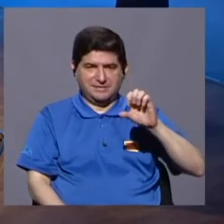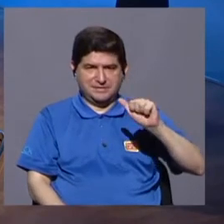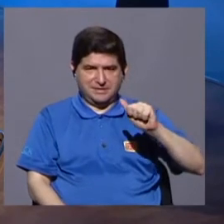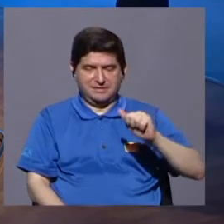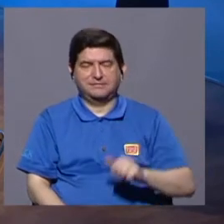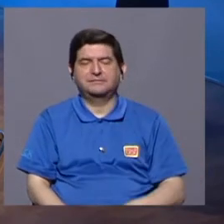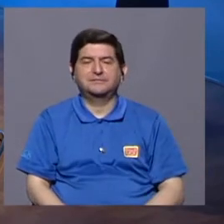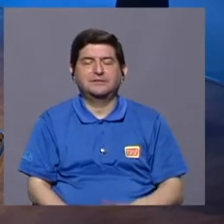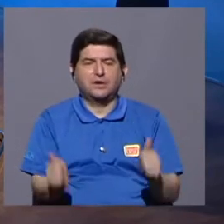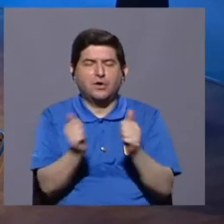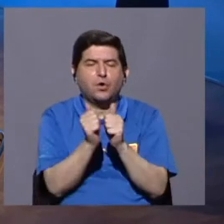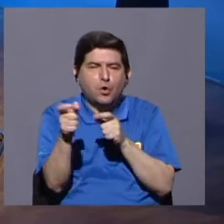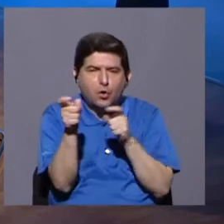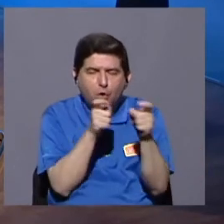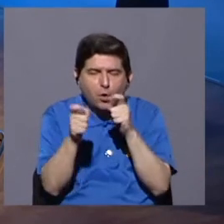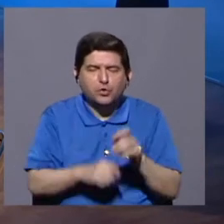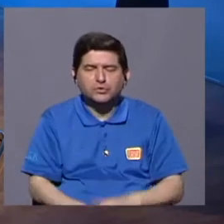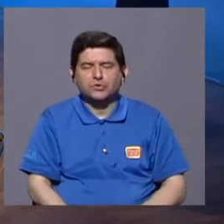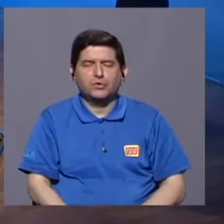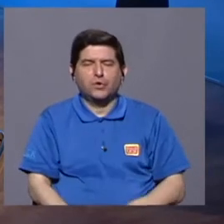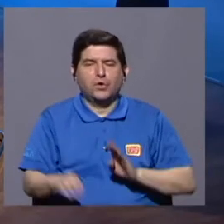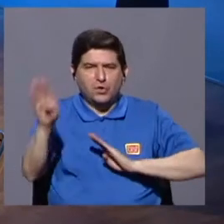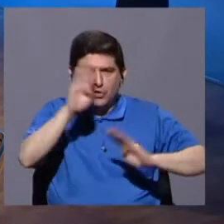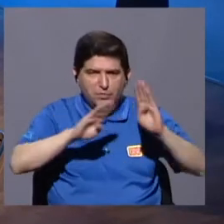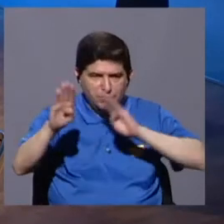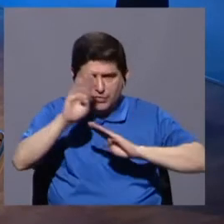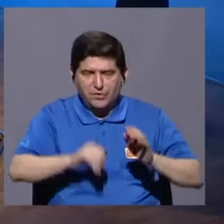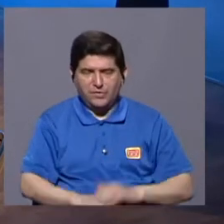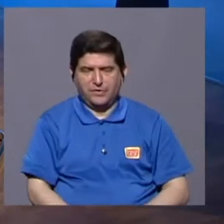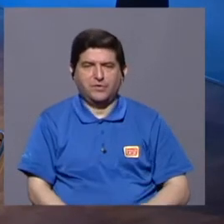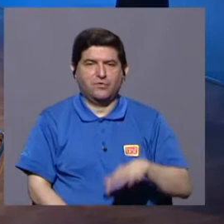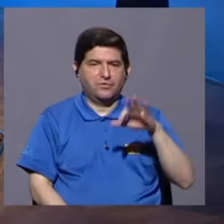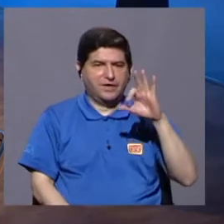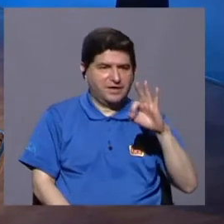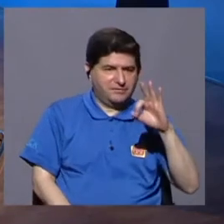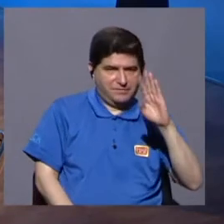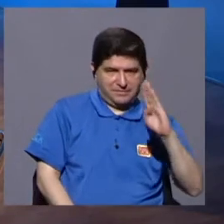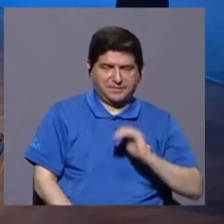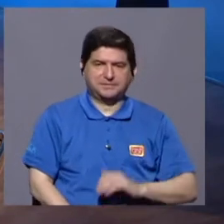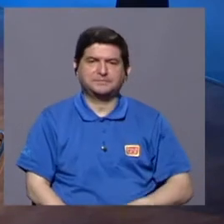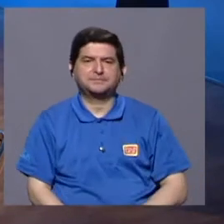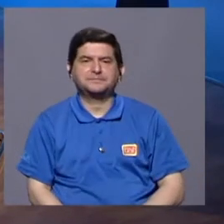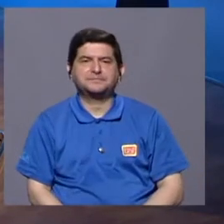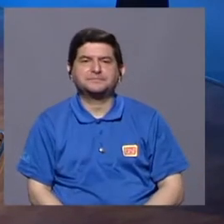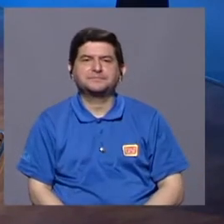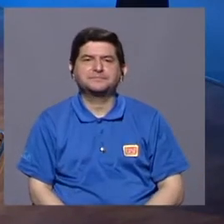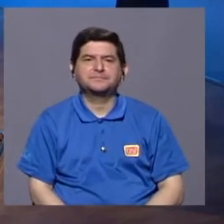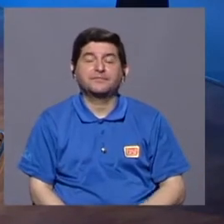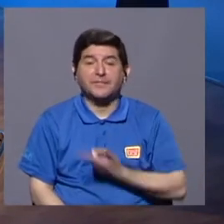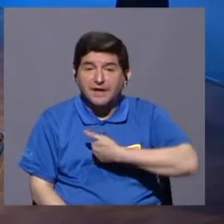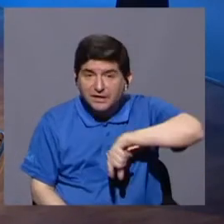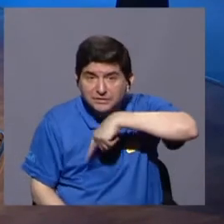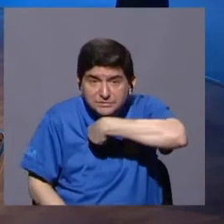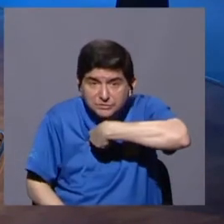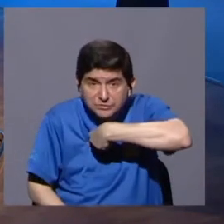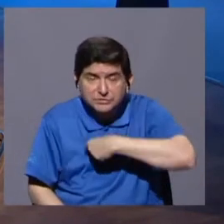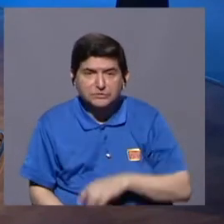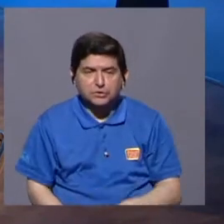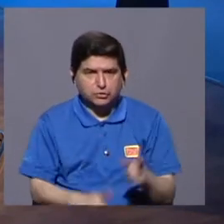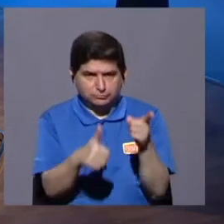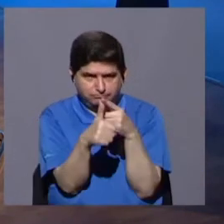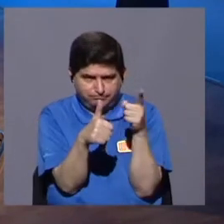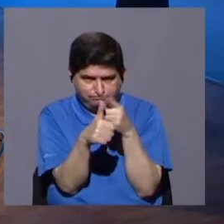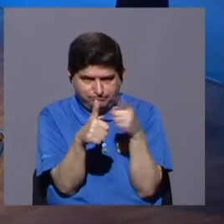con control biológico de la fusariosis del banano. Y entonces nosotros estamos